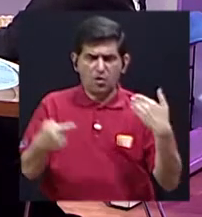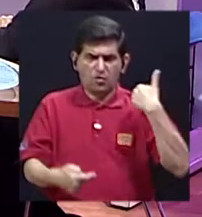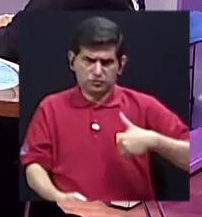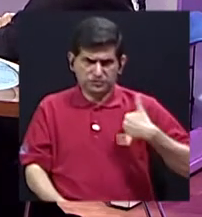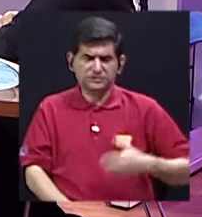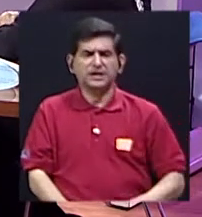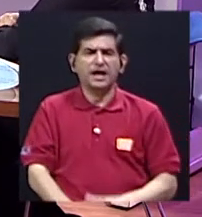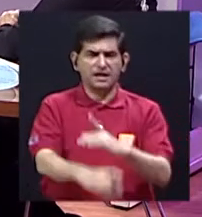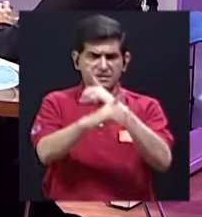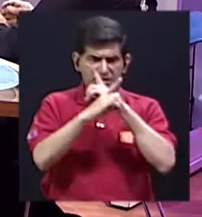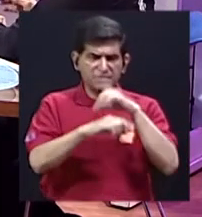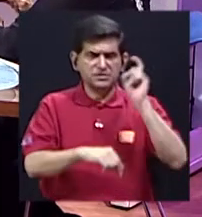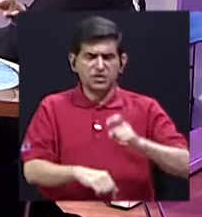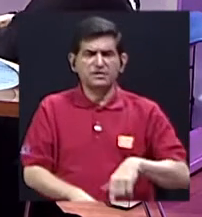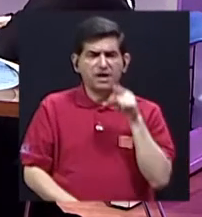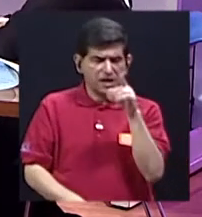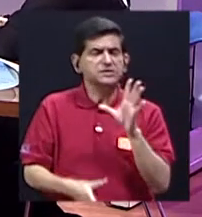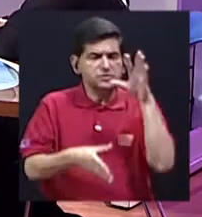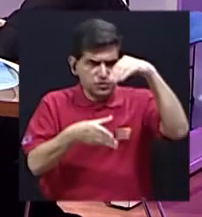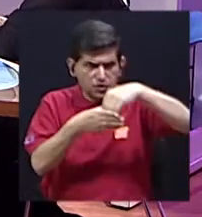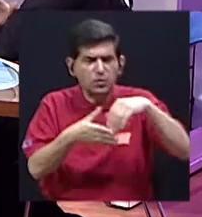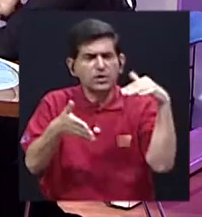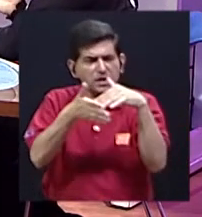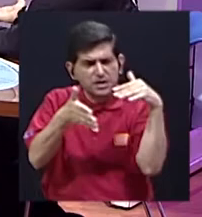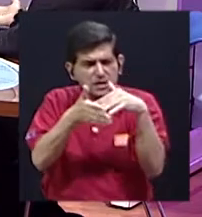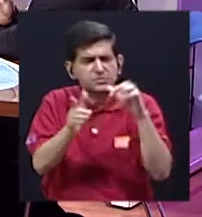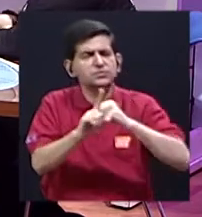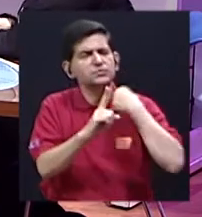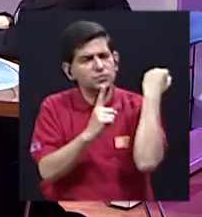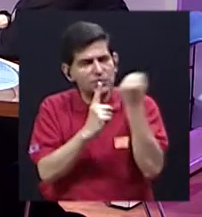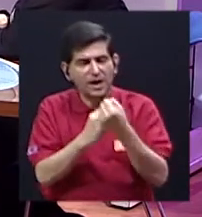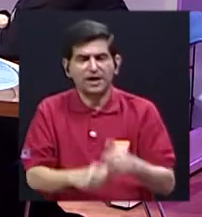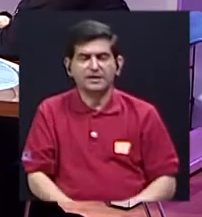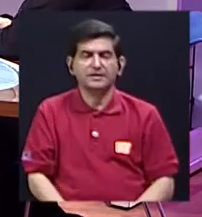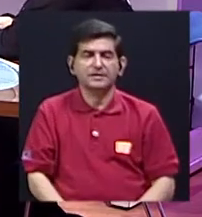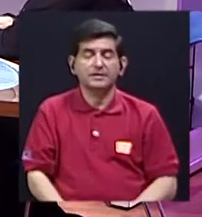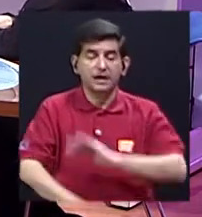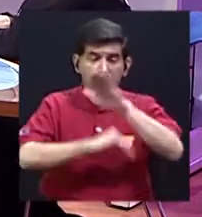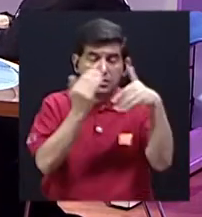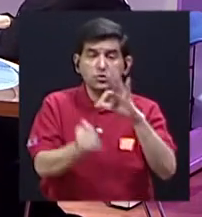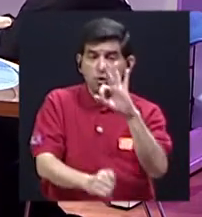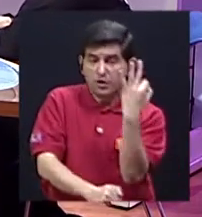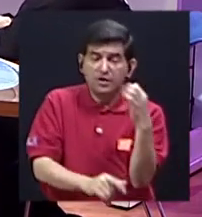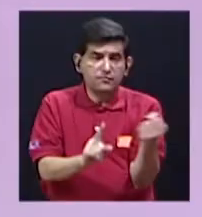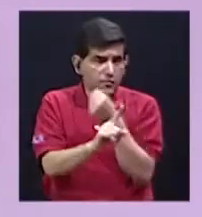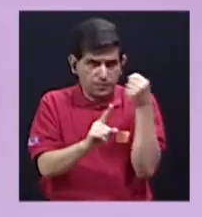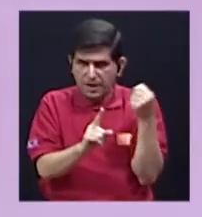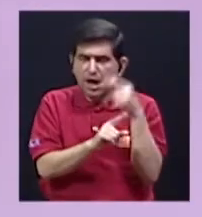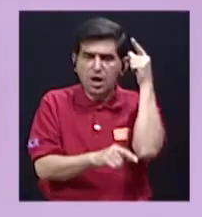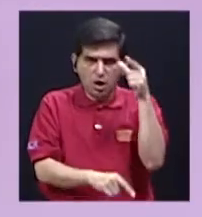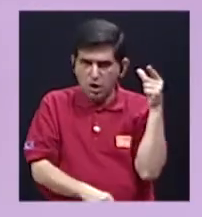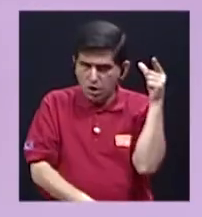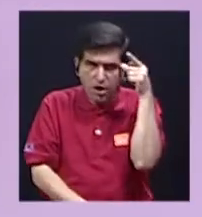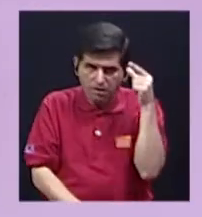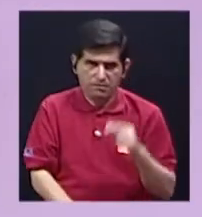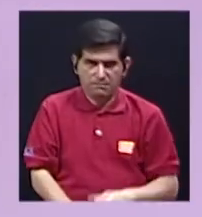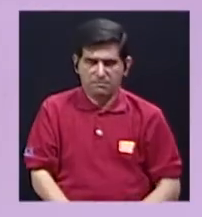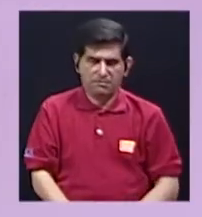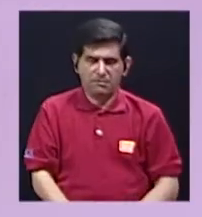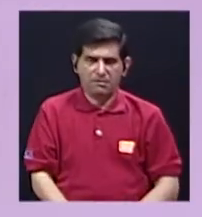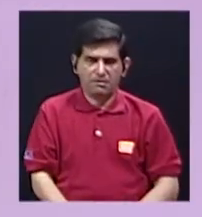la defensoría debería tomar esto en cuenta y estudiar esta situación no cualquier forma de violencia evidentemente